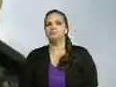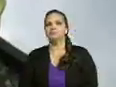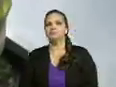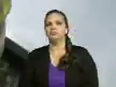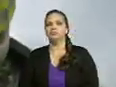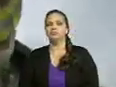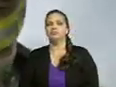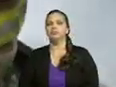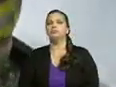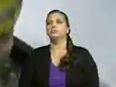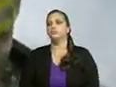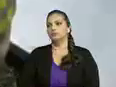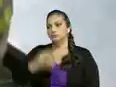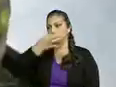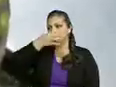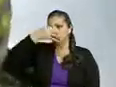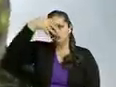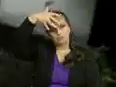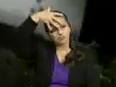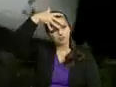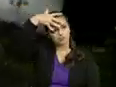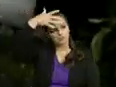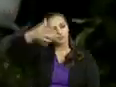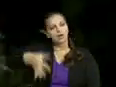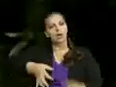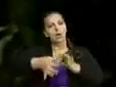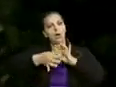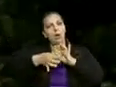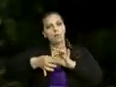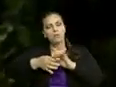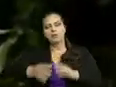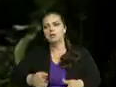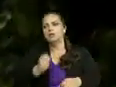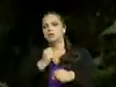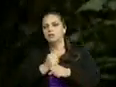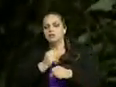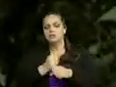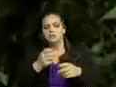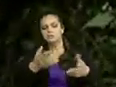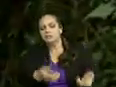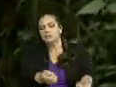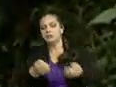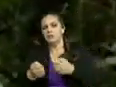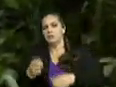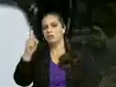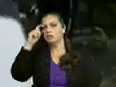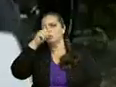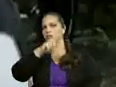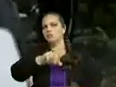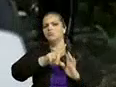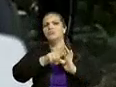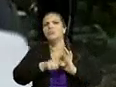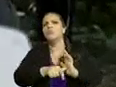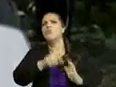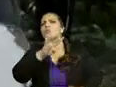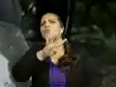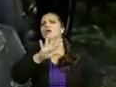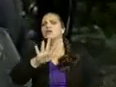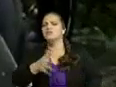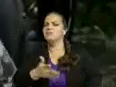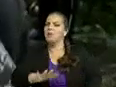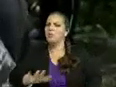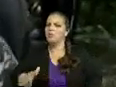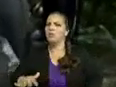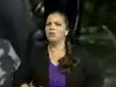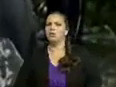en equipo y nos tomó aproximadamente como 45 minutos la liberación del cuerpo, ya que estaba tomado con la puerta y